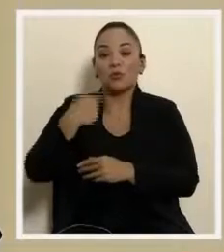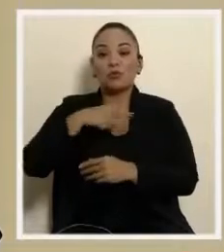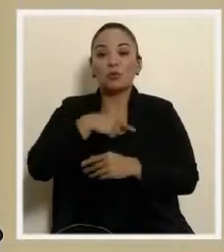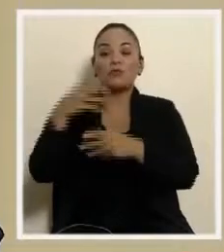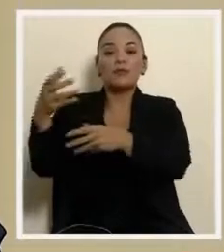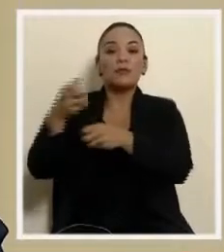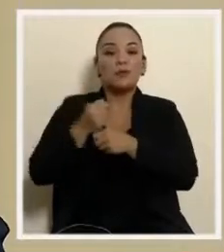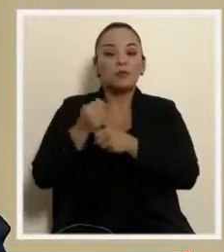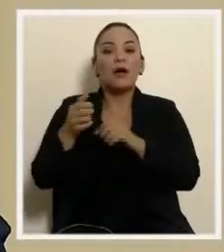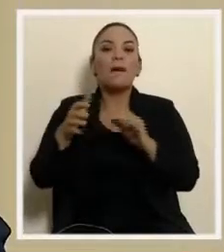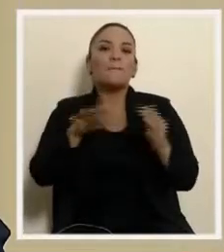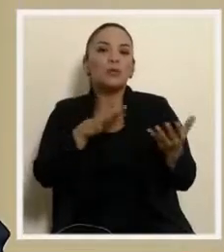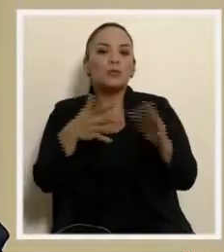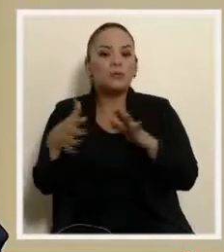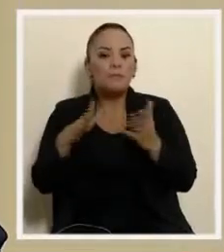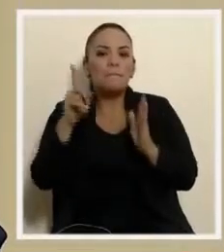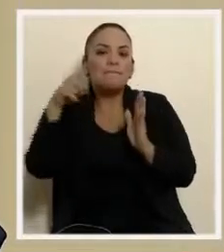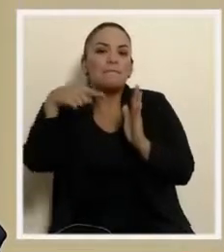recibimos aproximadamente